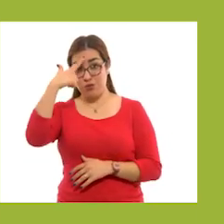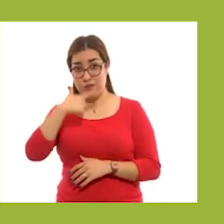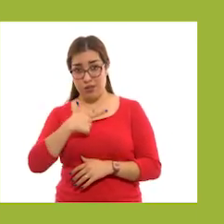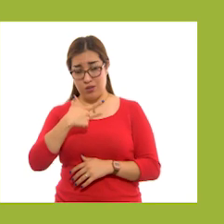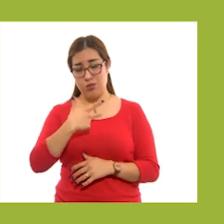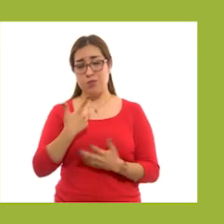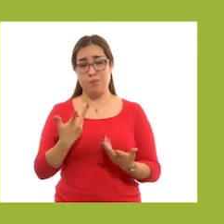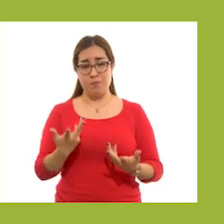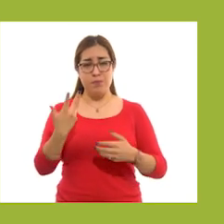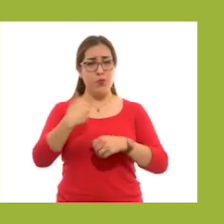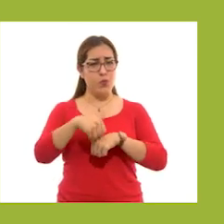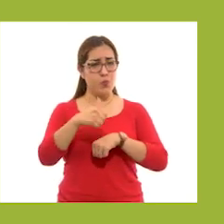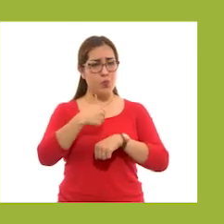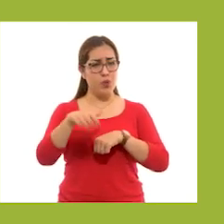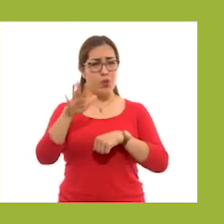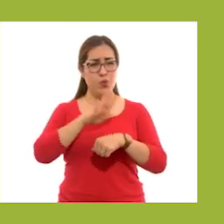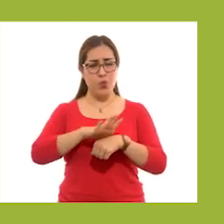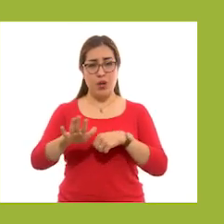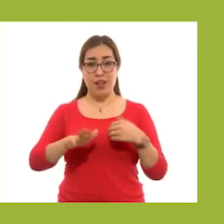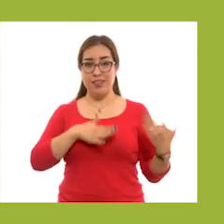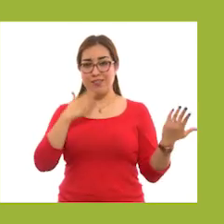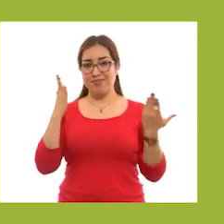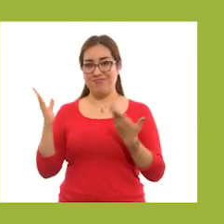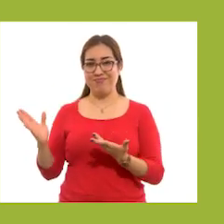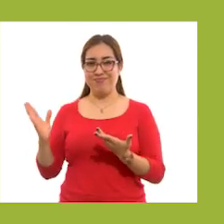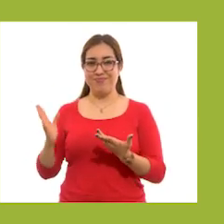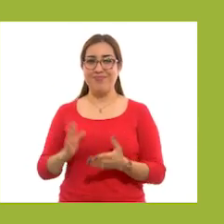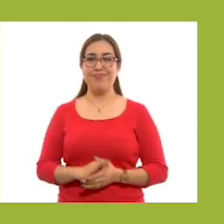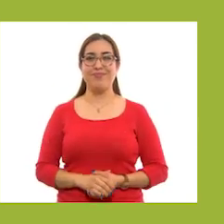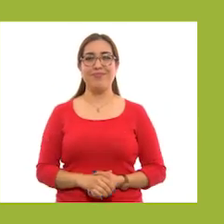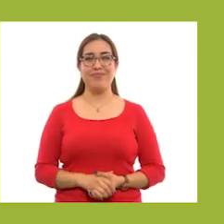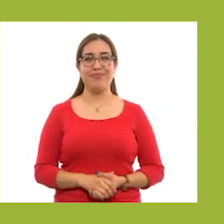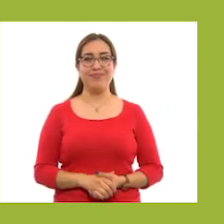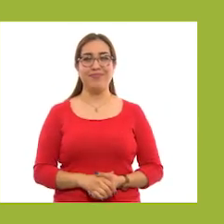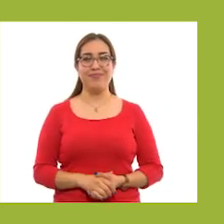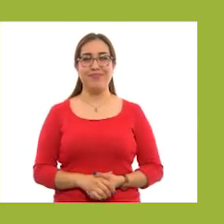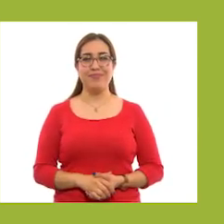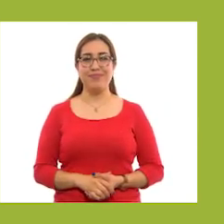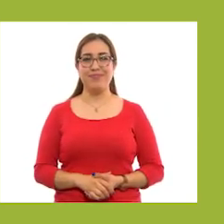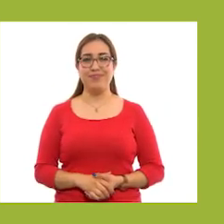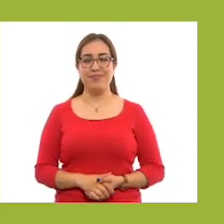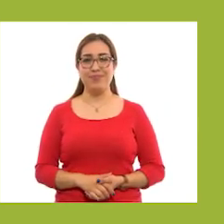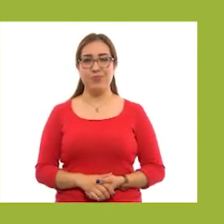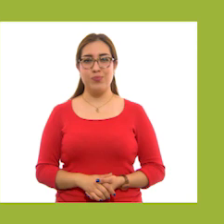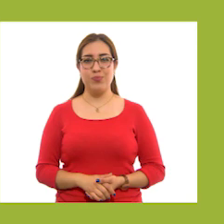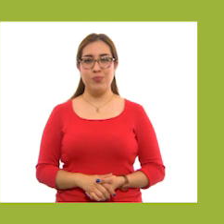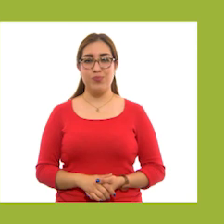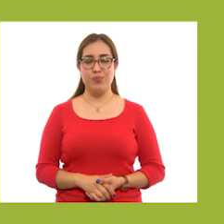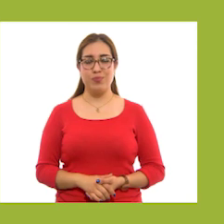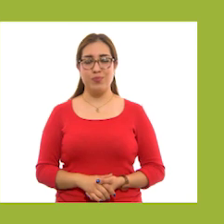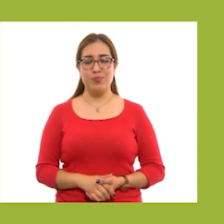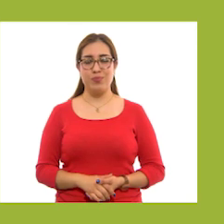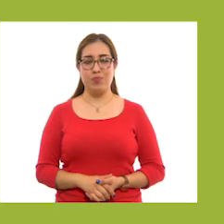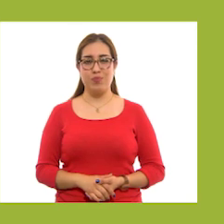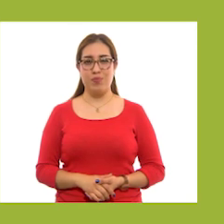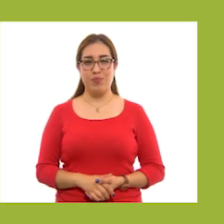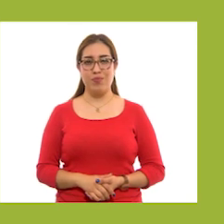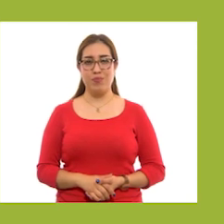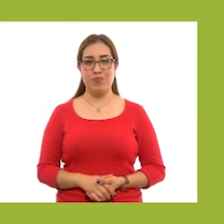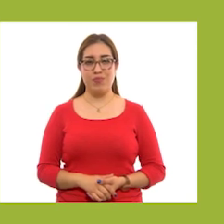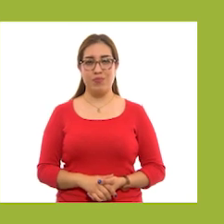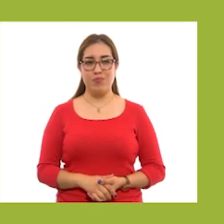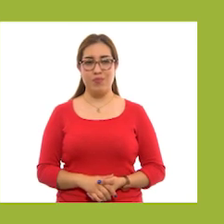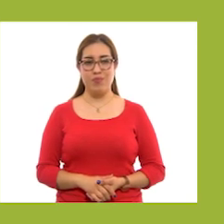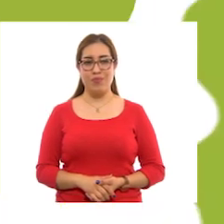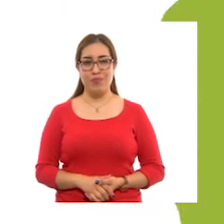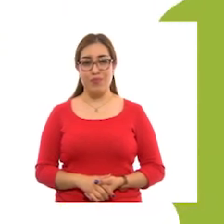20 horas al teléfono 5536-01-8720, con 30